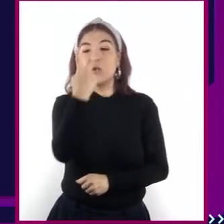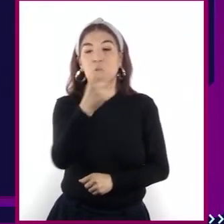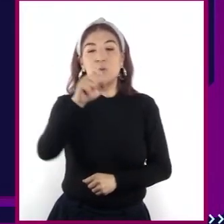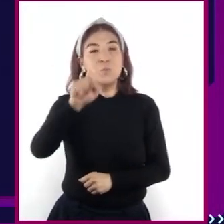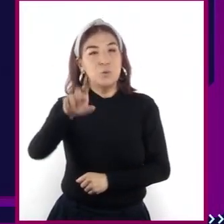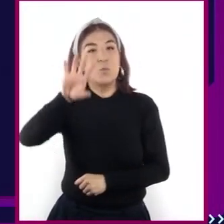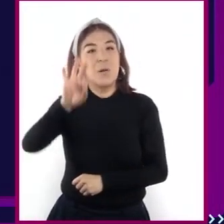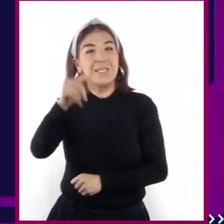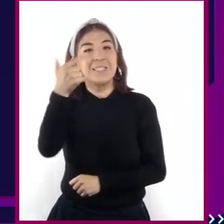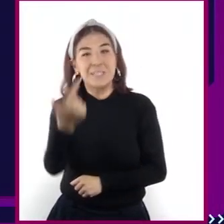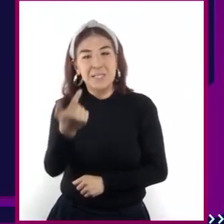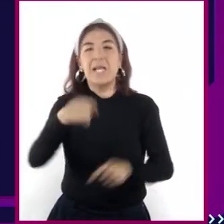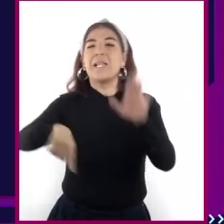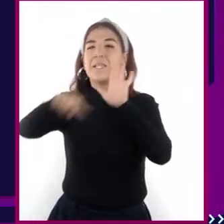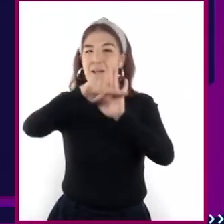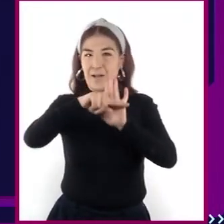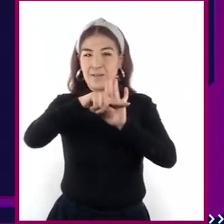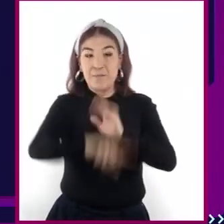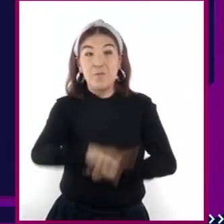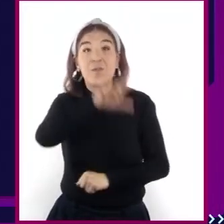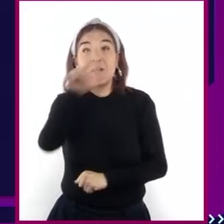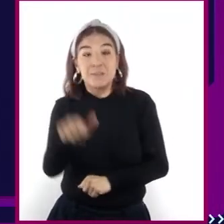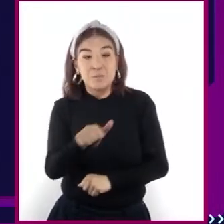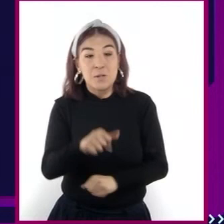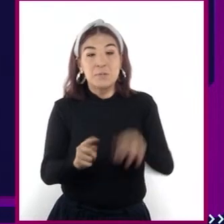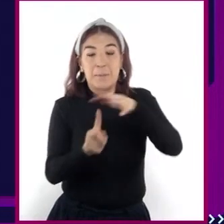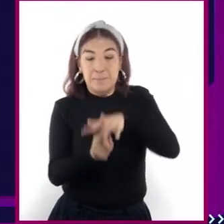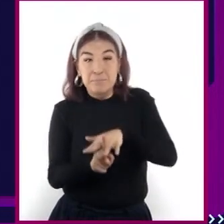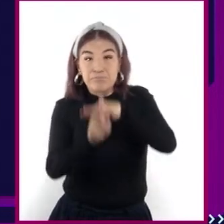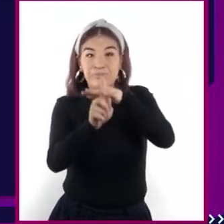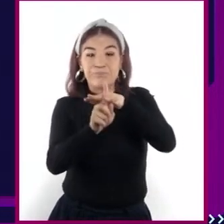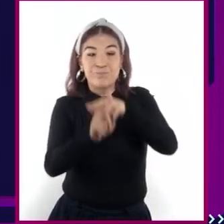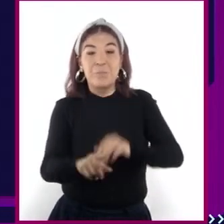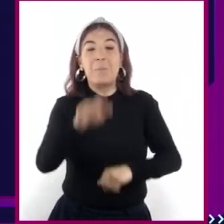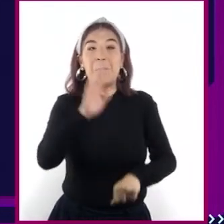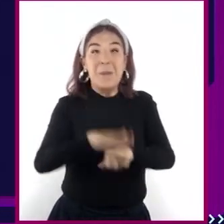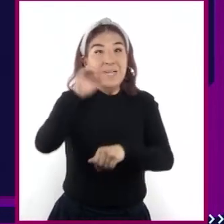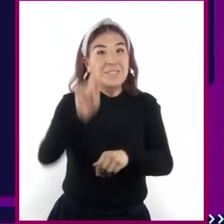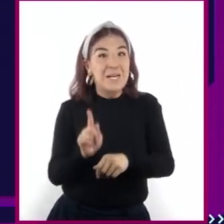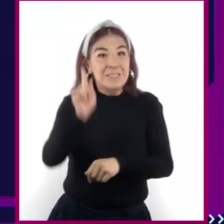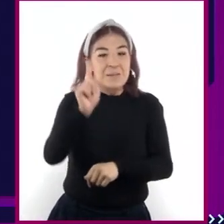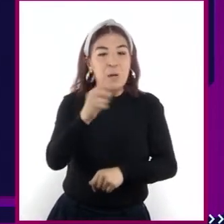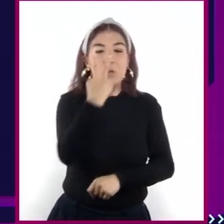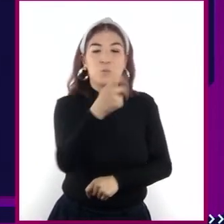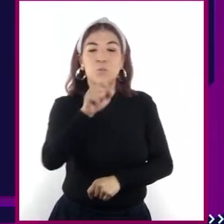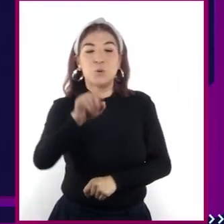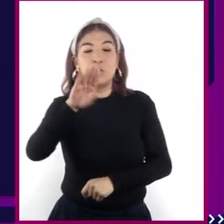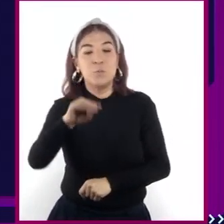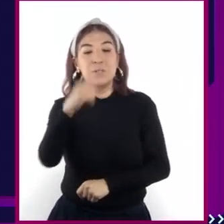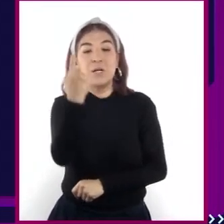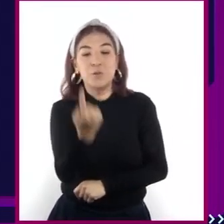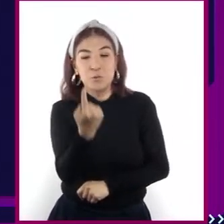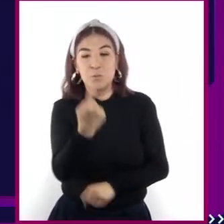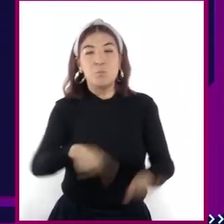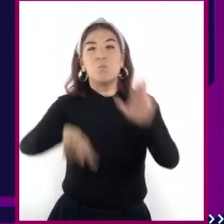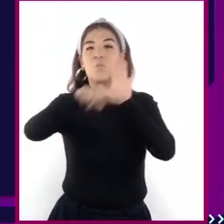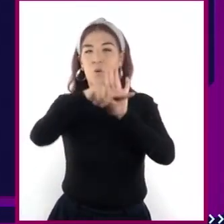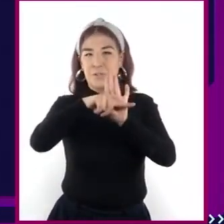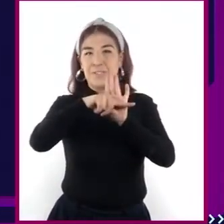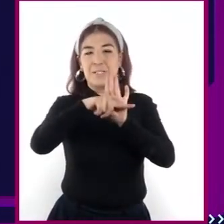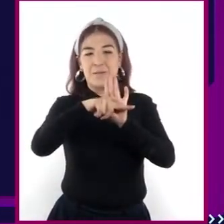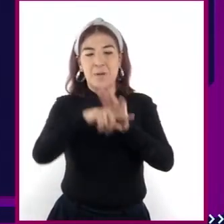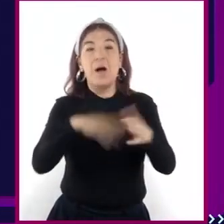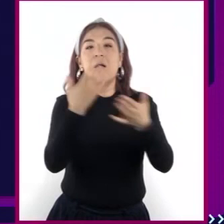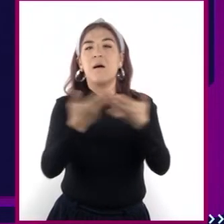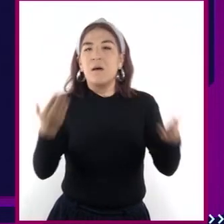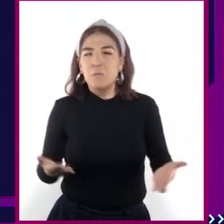negativo. Por último, asciende 2.91 metros, es decir, 2.91 positivo.